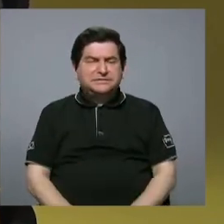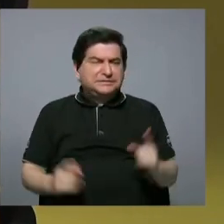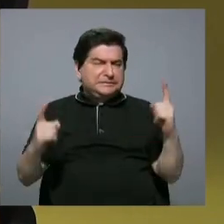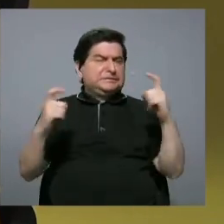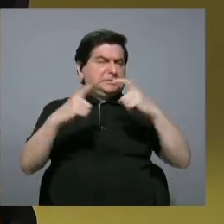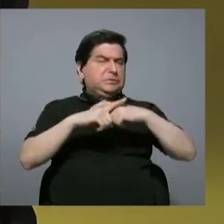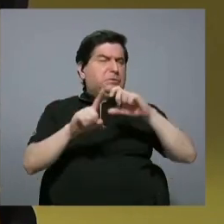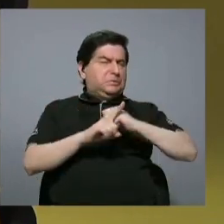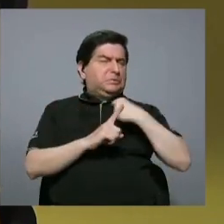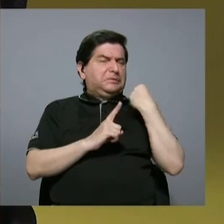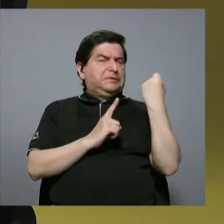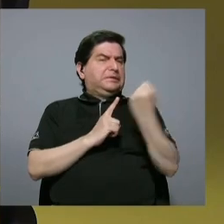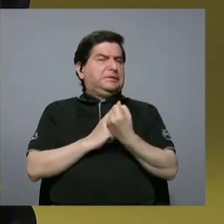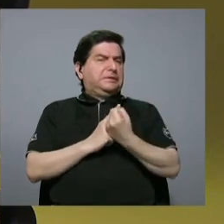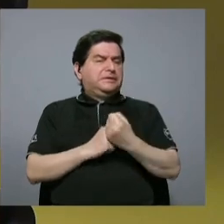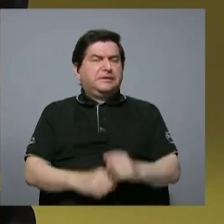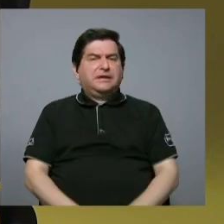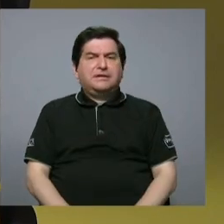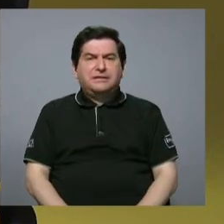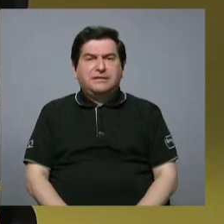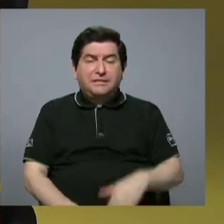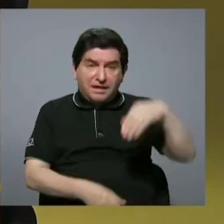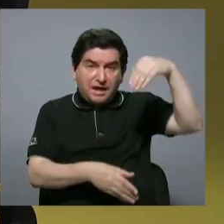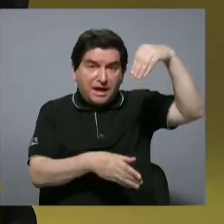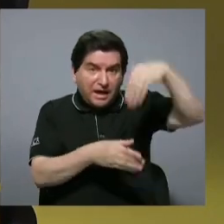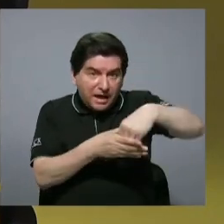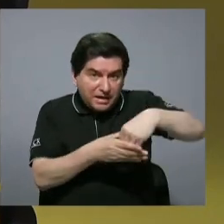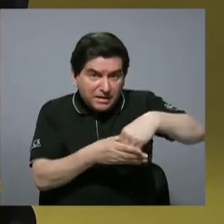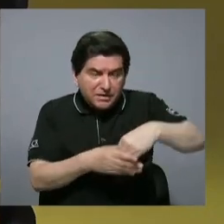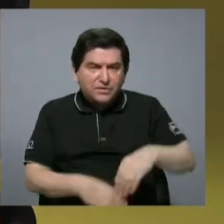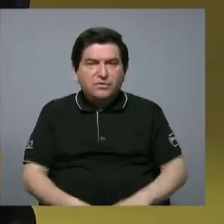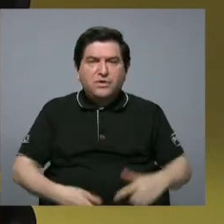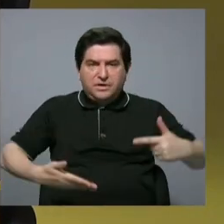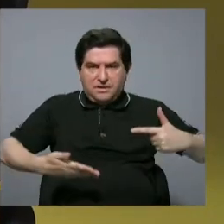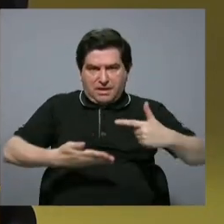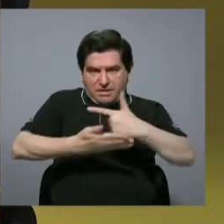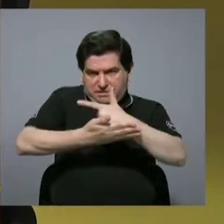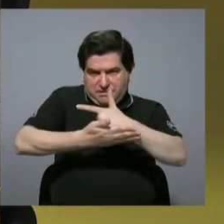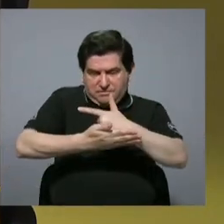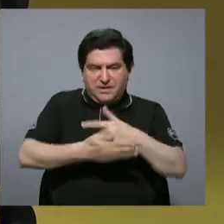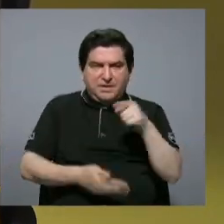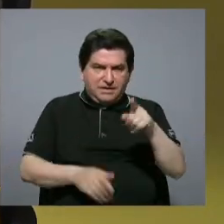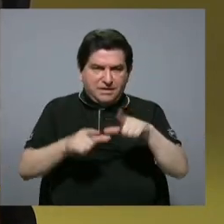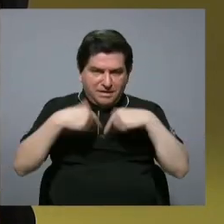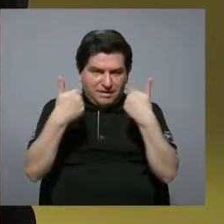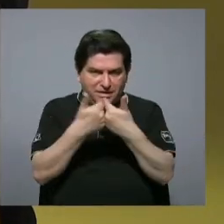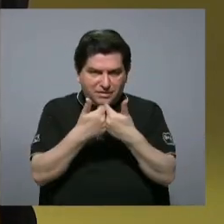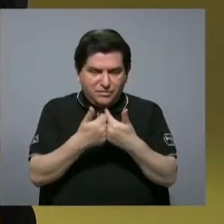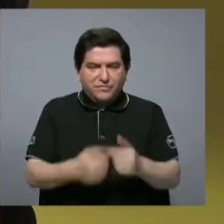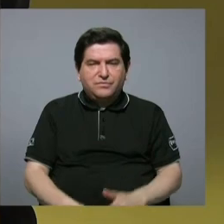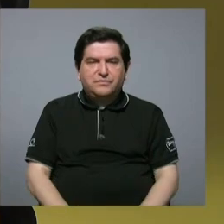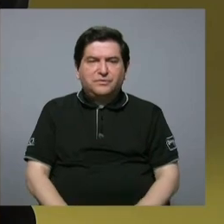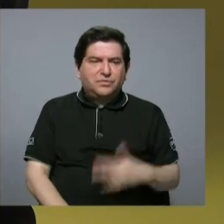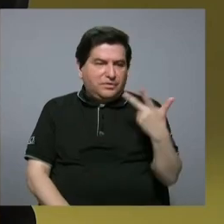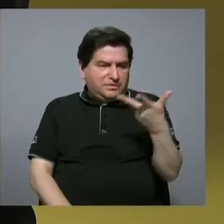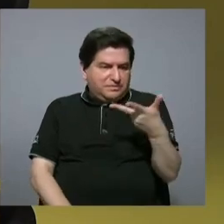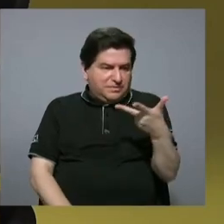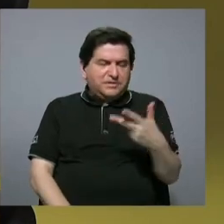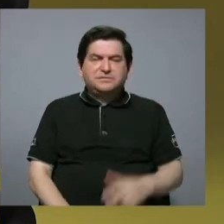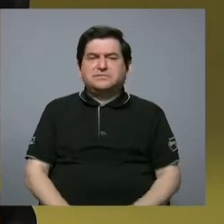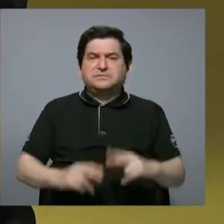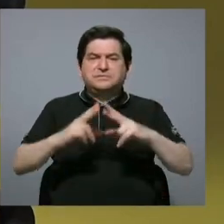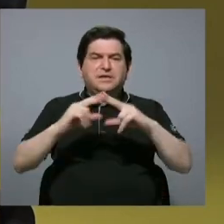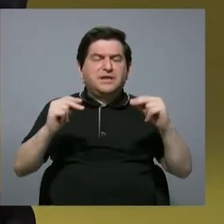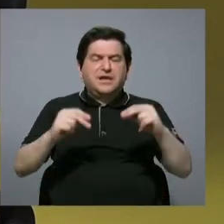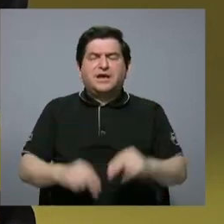con la inclusión de Liberia en el paquete, y que Nicaragua no